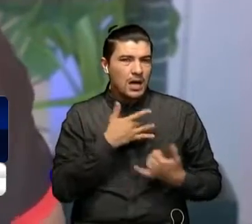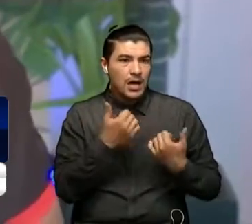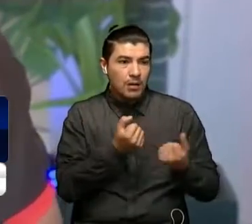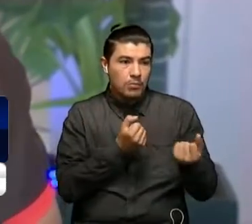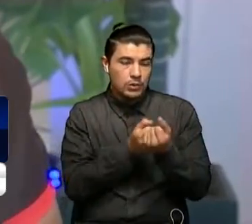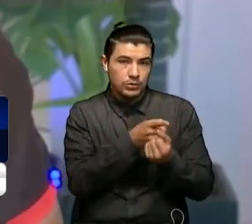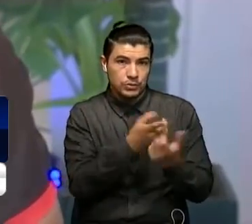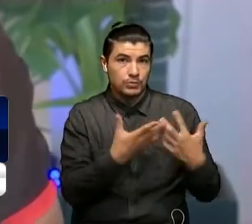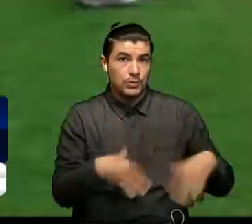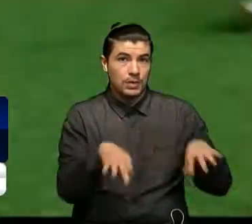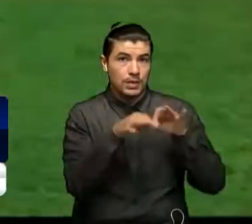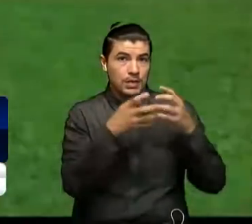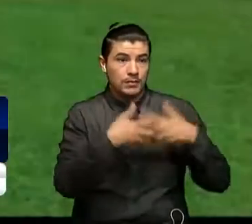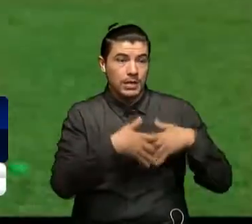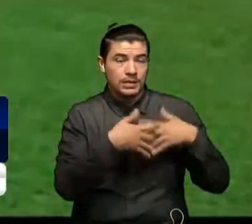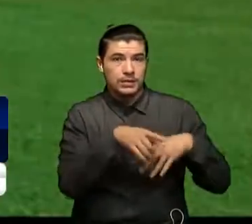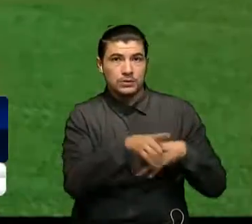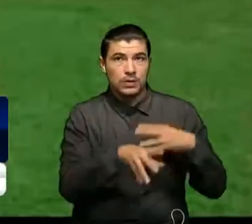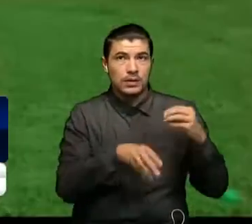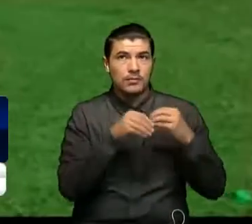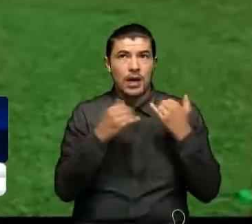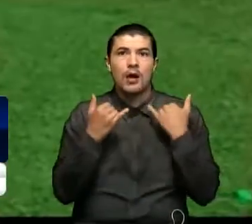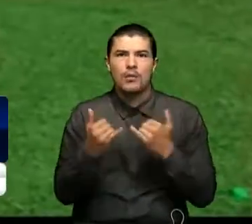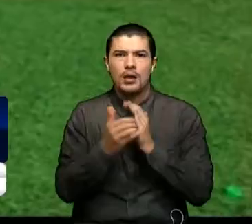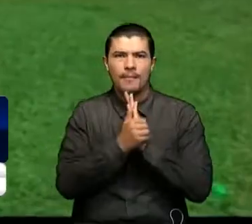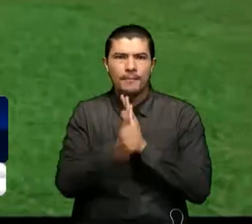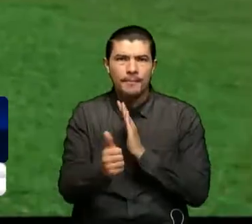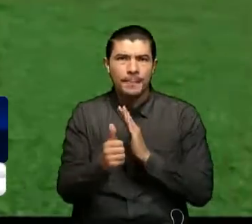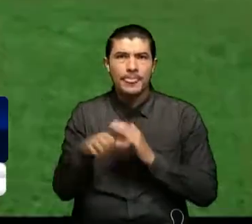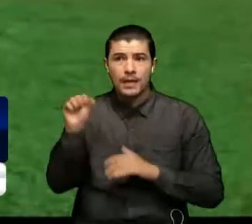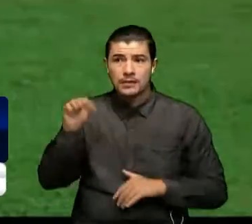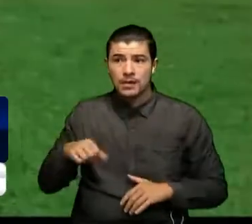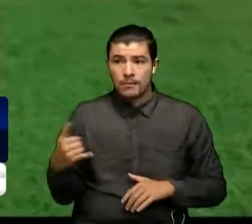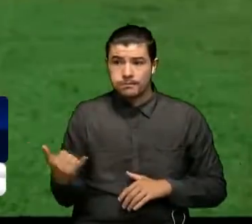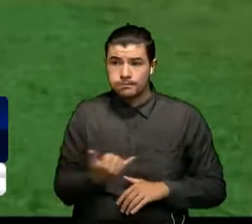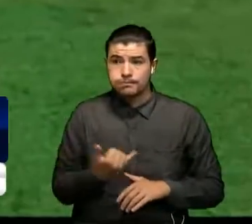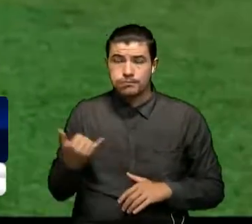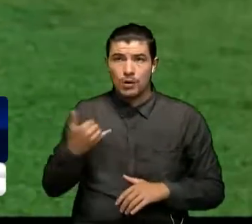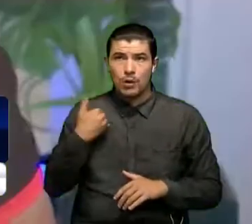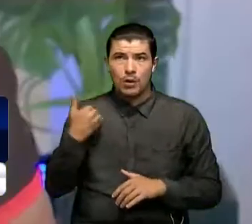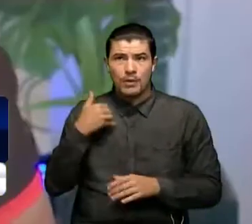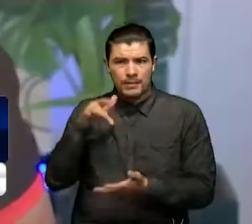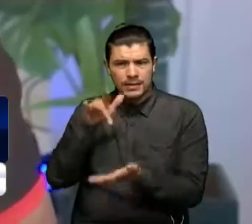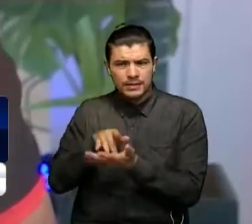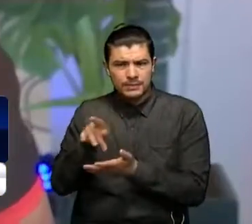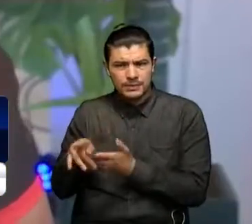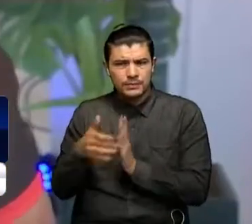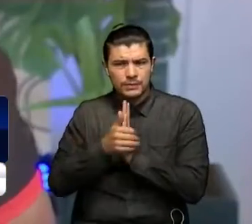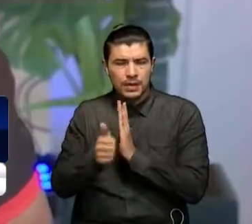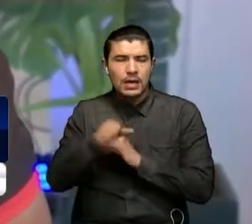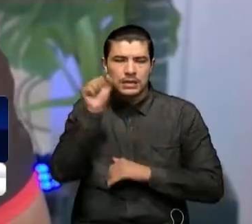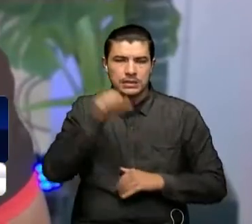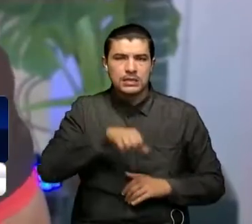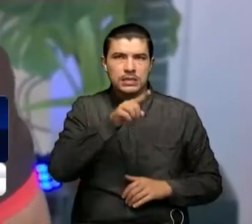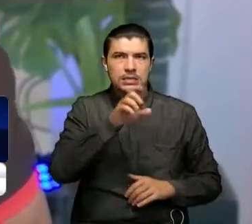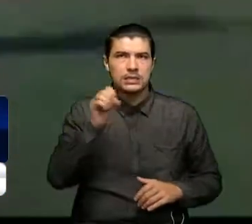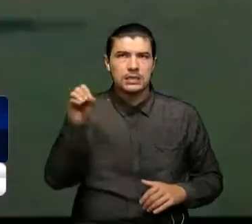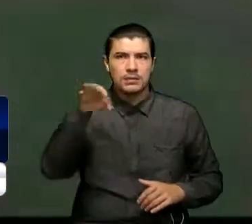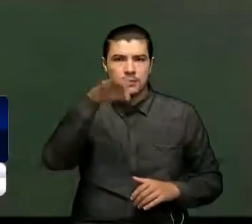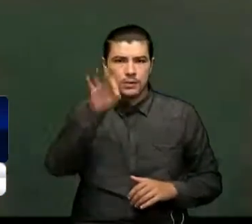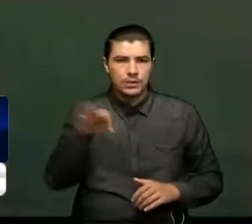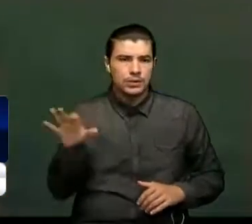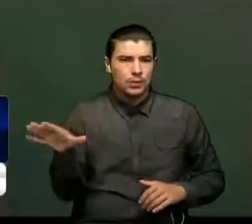empresa tan importante nivel santander y a propósito de talento hay en estos muchachos que compiten en el torneo 100% todos son talentosos